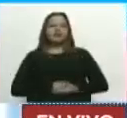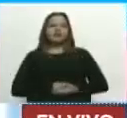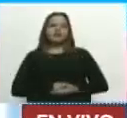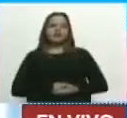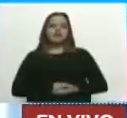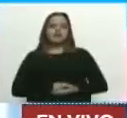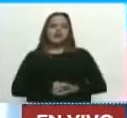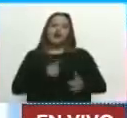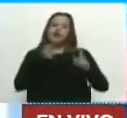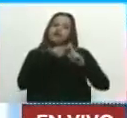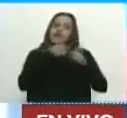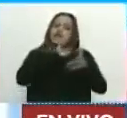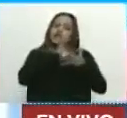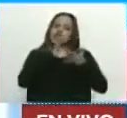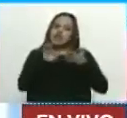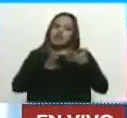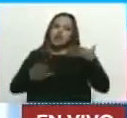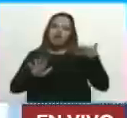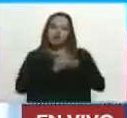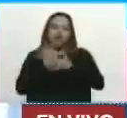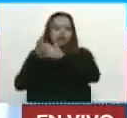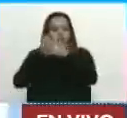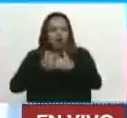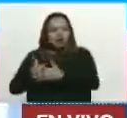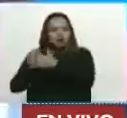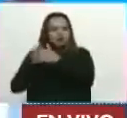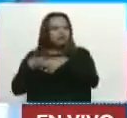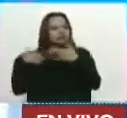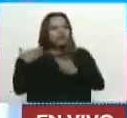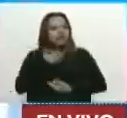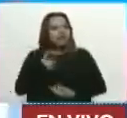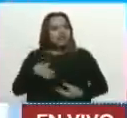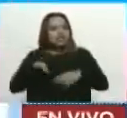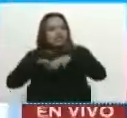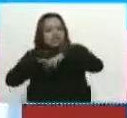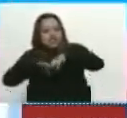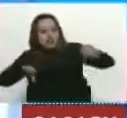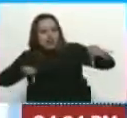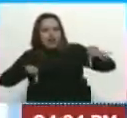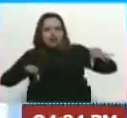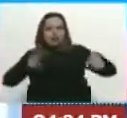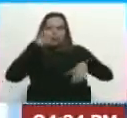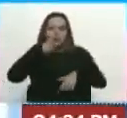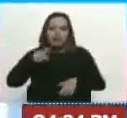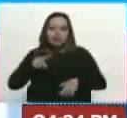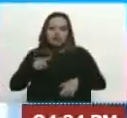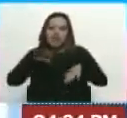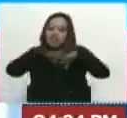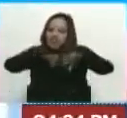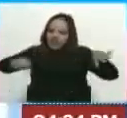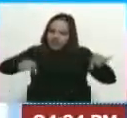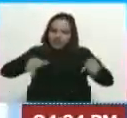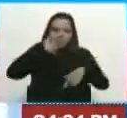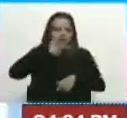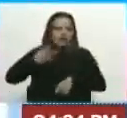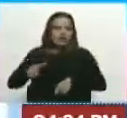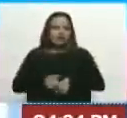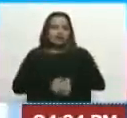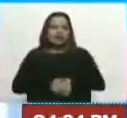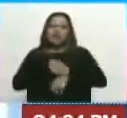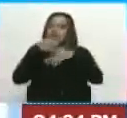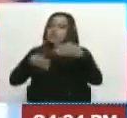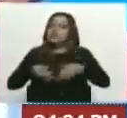las estrategias del imperialismo es, por supuesto, separar los pueblos, dividir los pueblos, y siempre